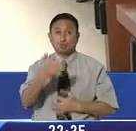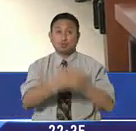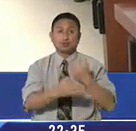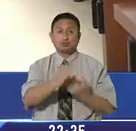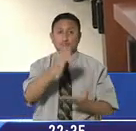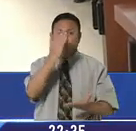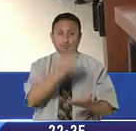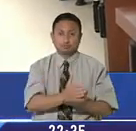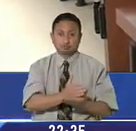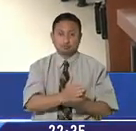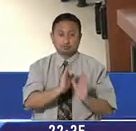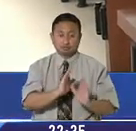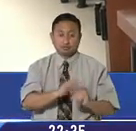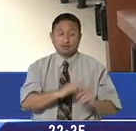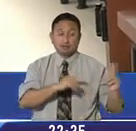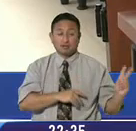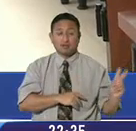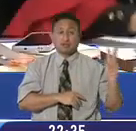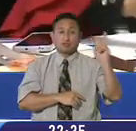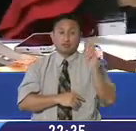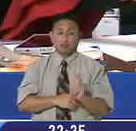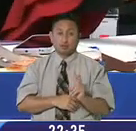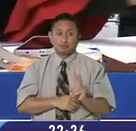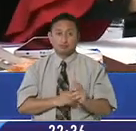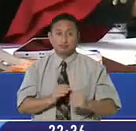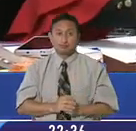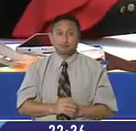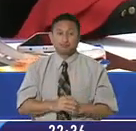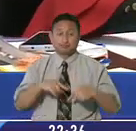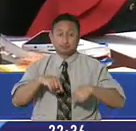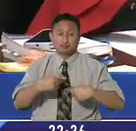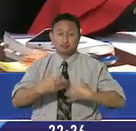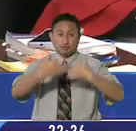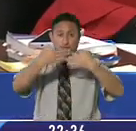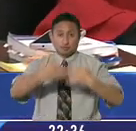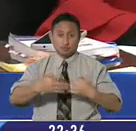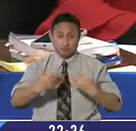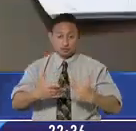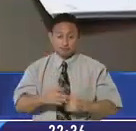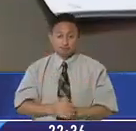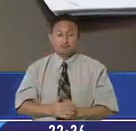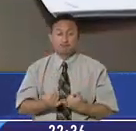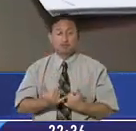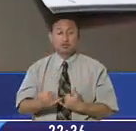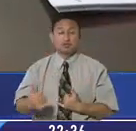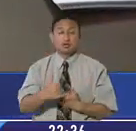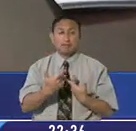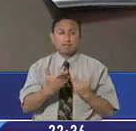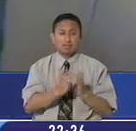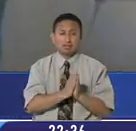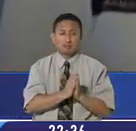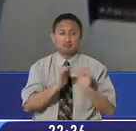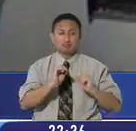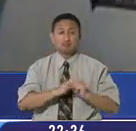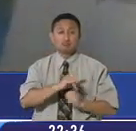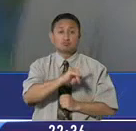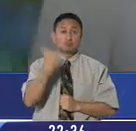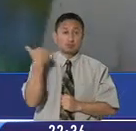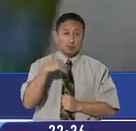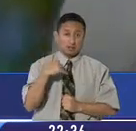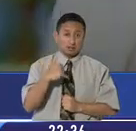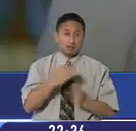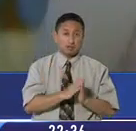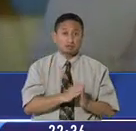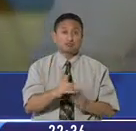suspendió la etapa de juzgamiento hasta su retorno para ser detenidos de manera formal. Actualmente está en marcha un pedido de extradición a Argentina